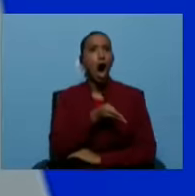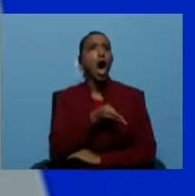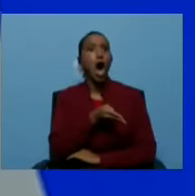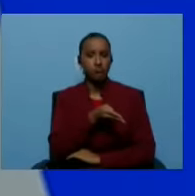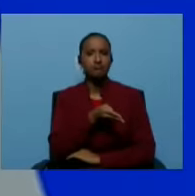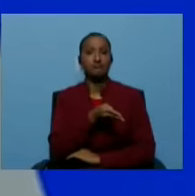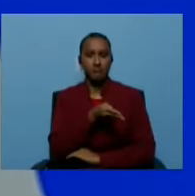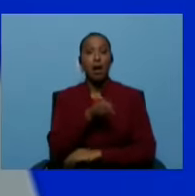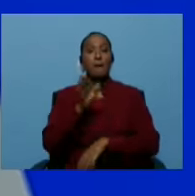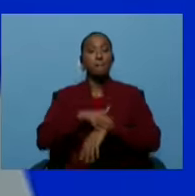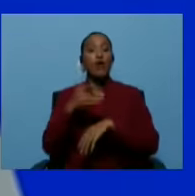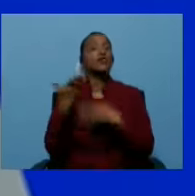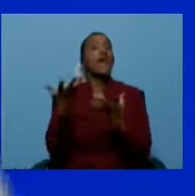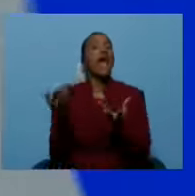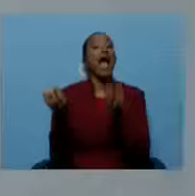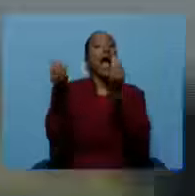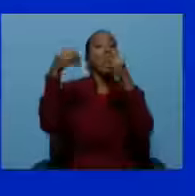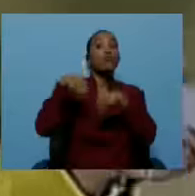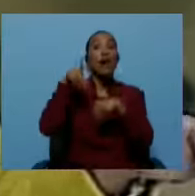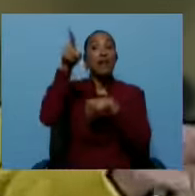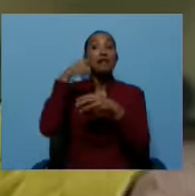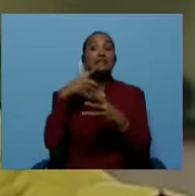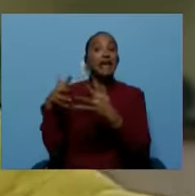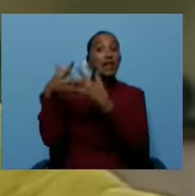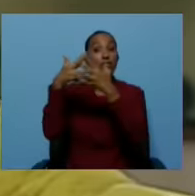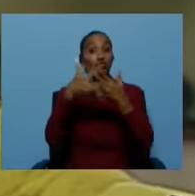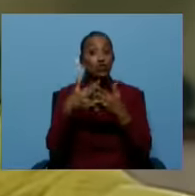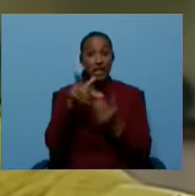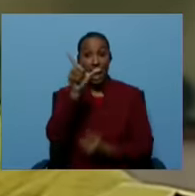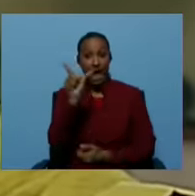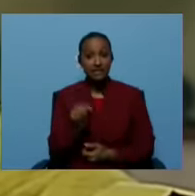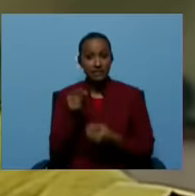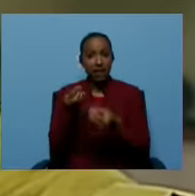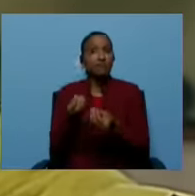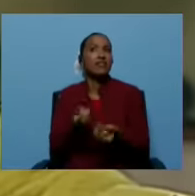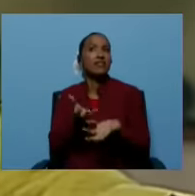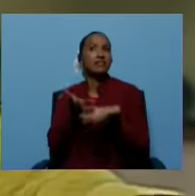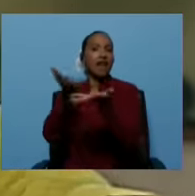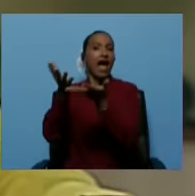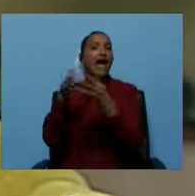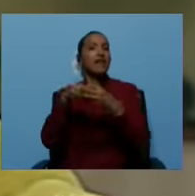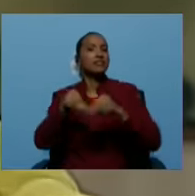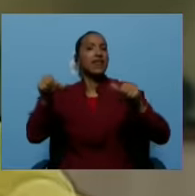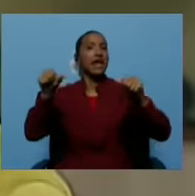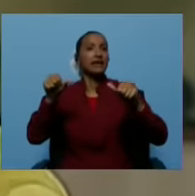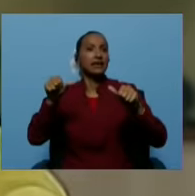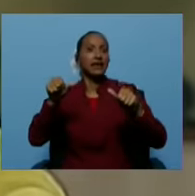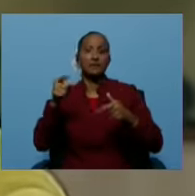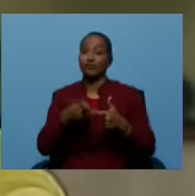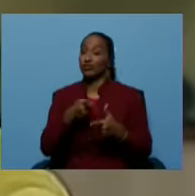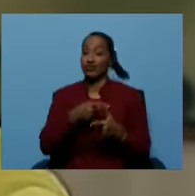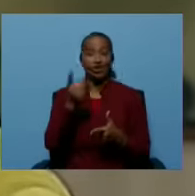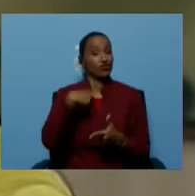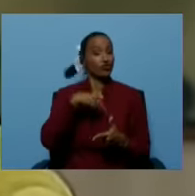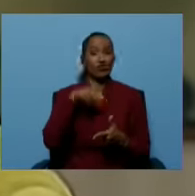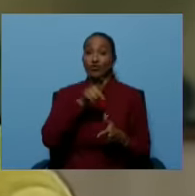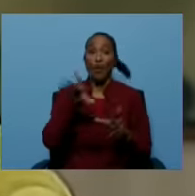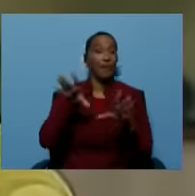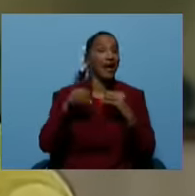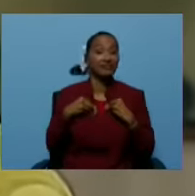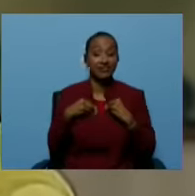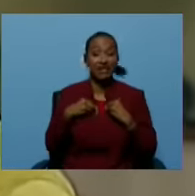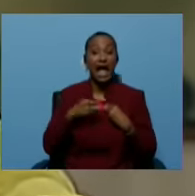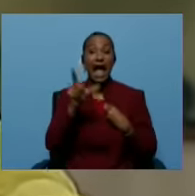extremismo para entregar nuestra Guayana Esequiba, lo cual tampoco va a ocurrir. El Esequibo